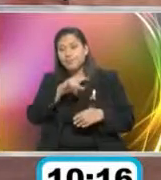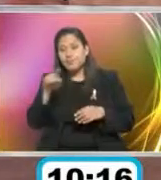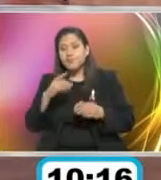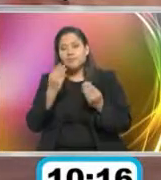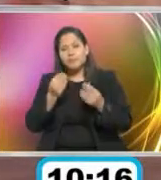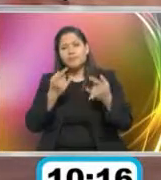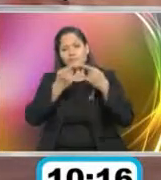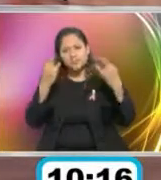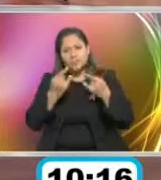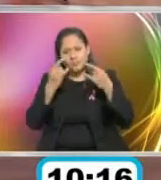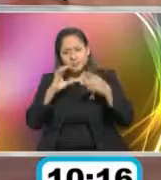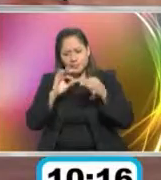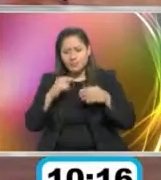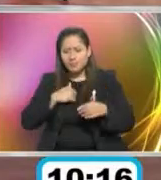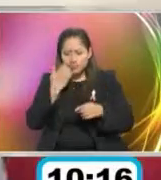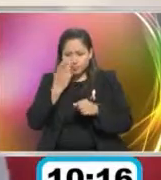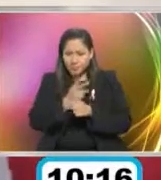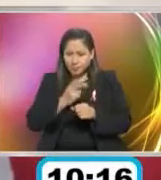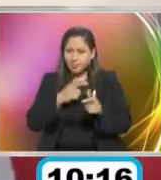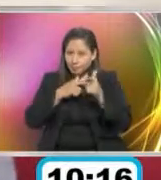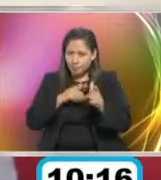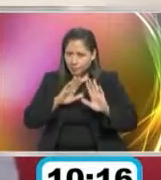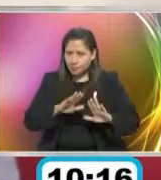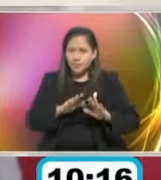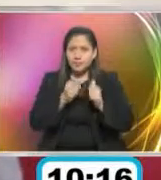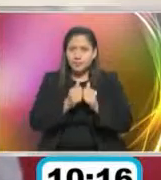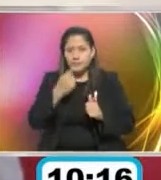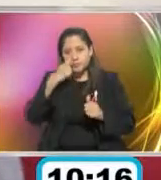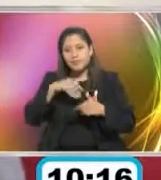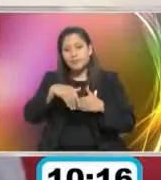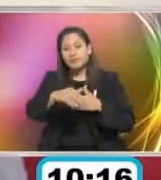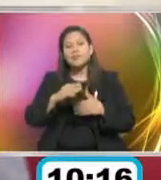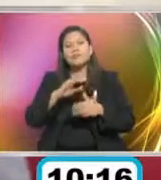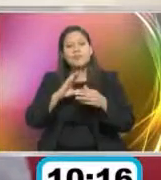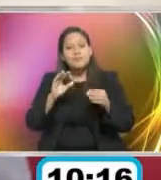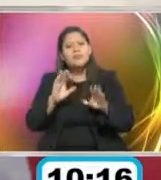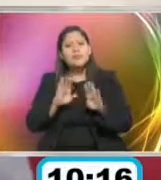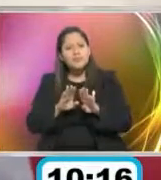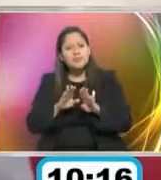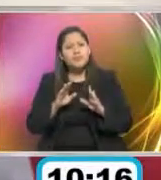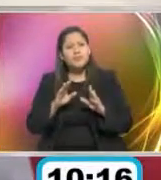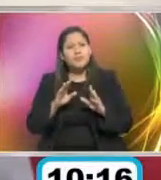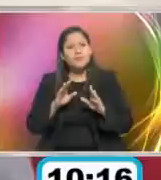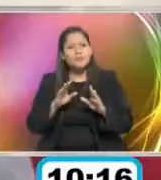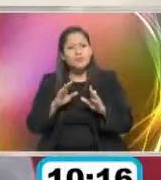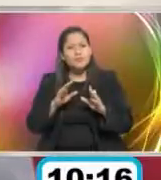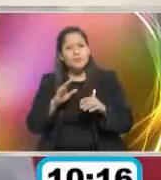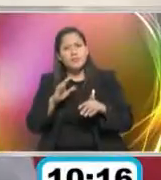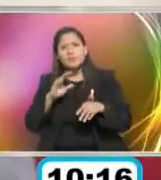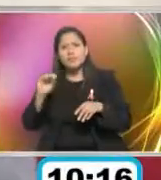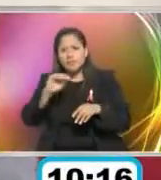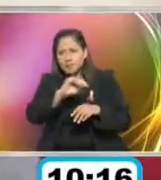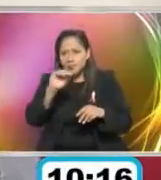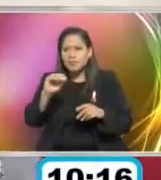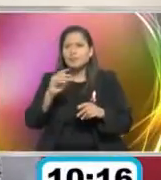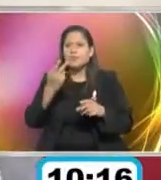que contarnos y pues yo quiero invitarlos a que se queden con nosotros para que más adelante nos cuenten cómo van a estar, si están de promoción,